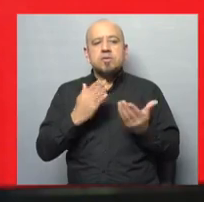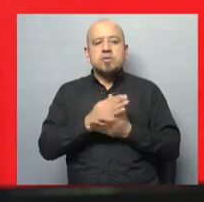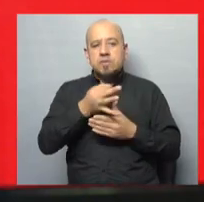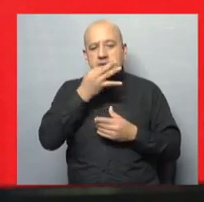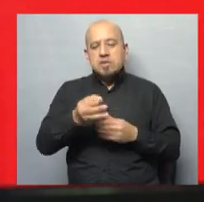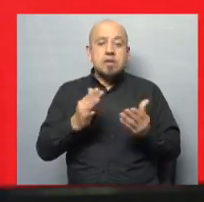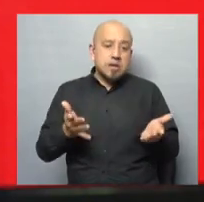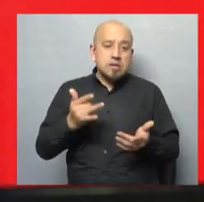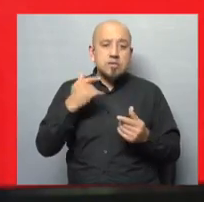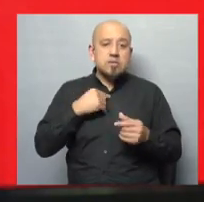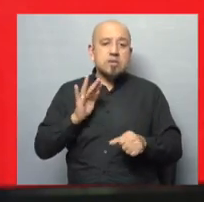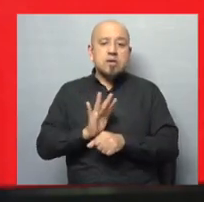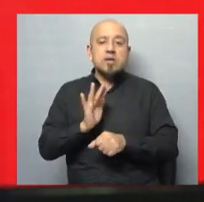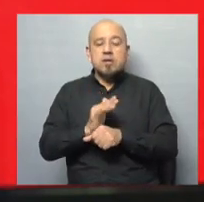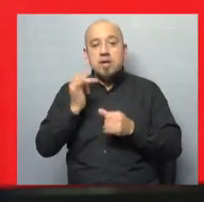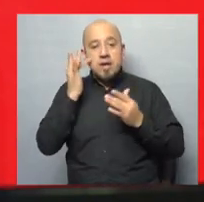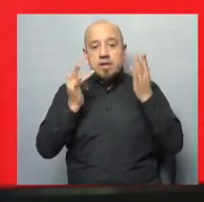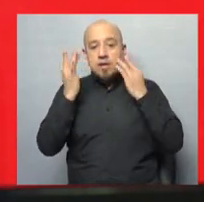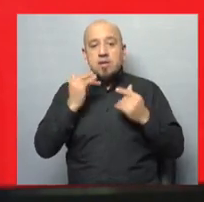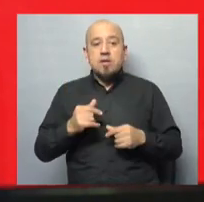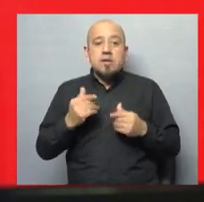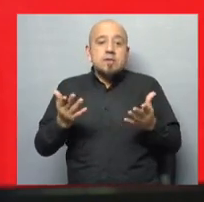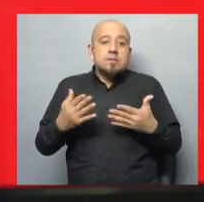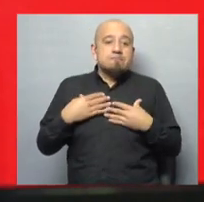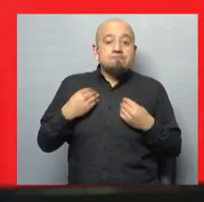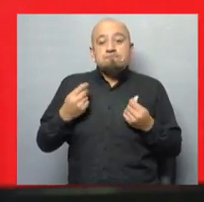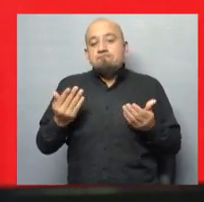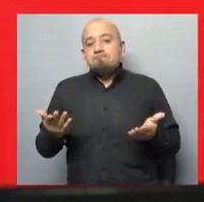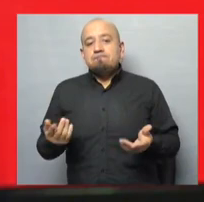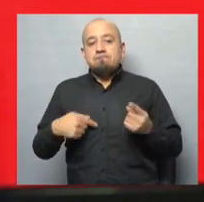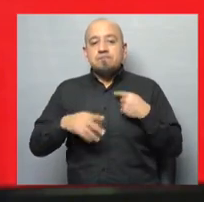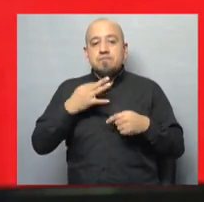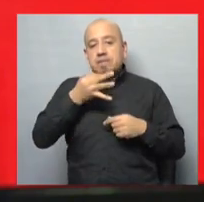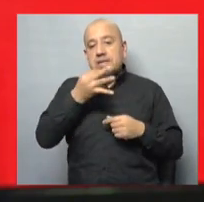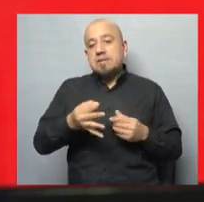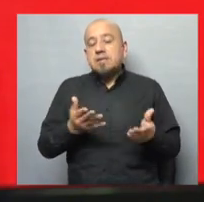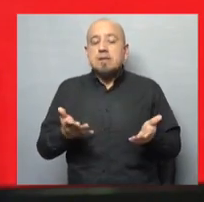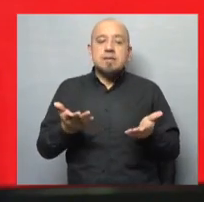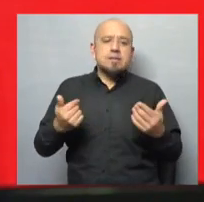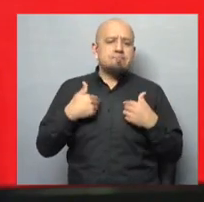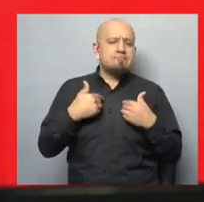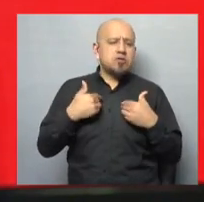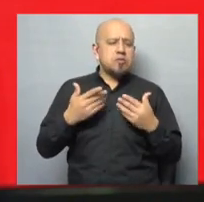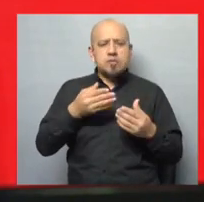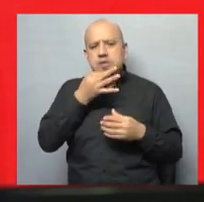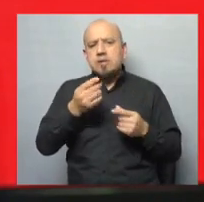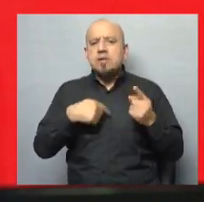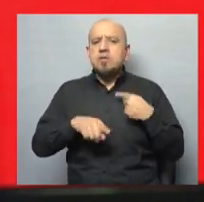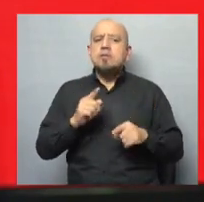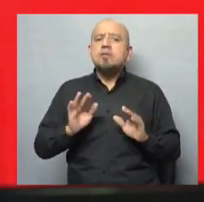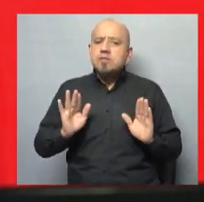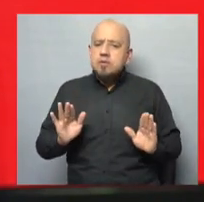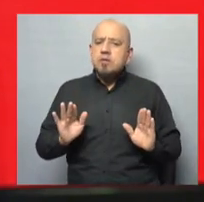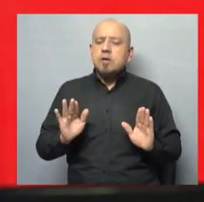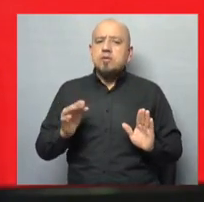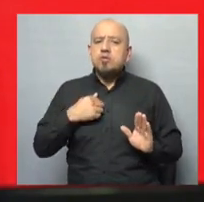yo deseo ser artista me da no sé qué decir me lo de decir lo de mí mismo entonces yo